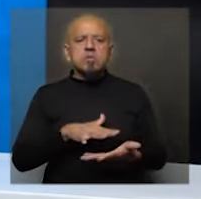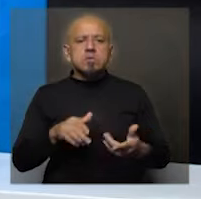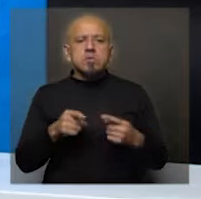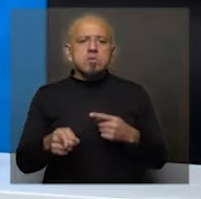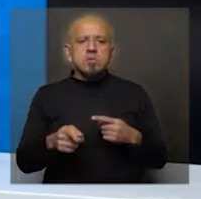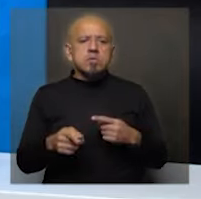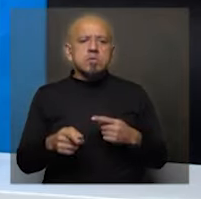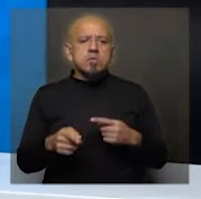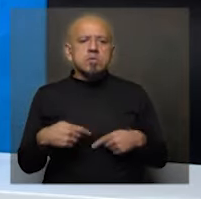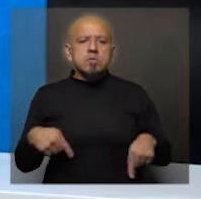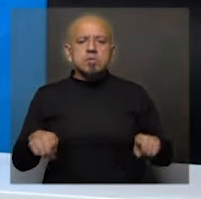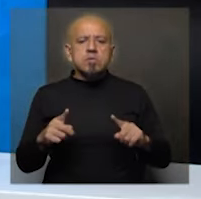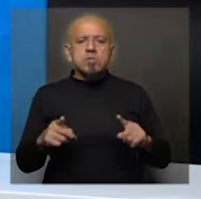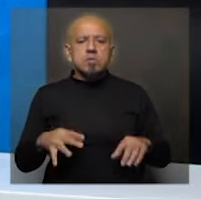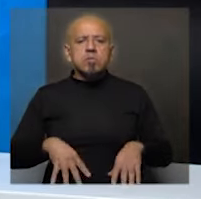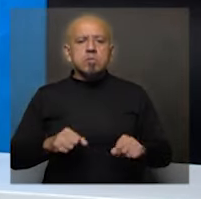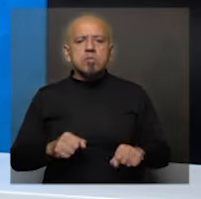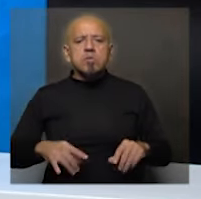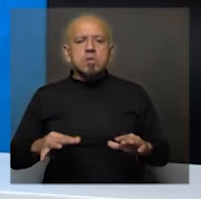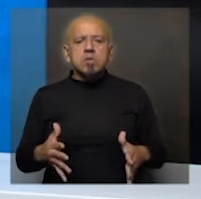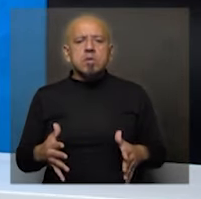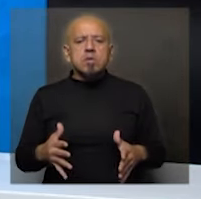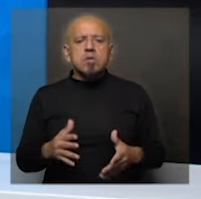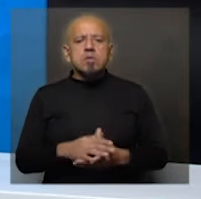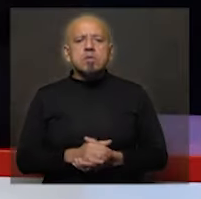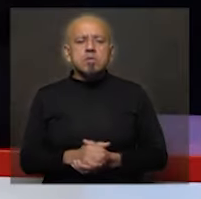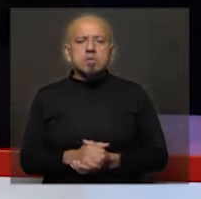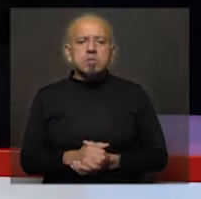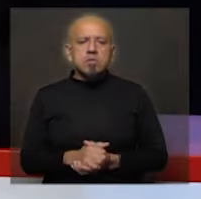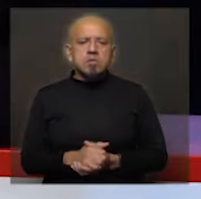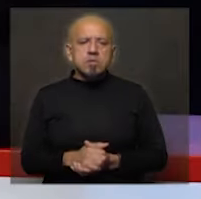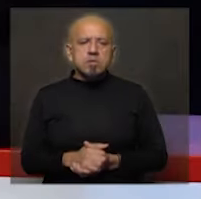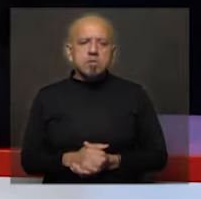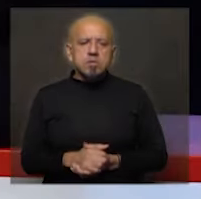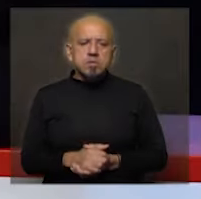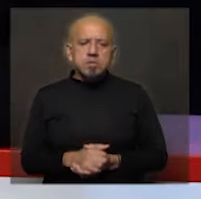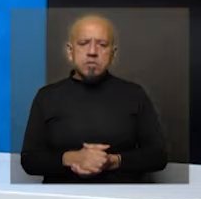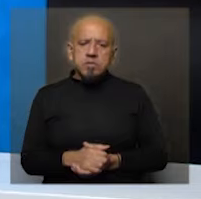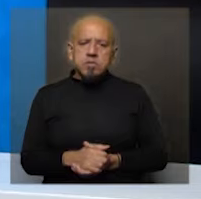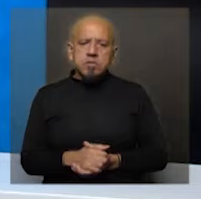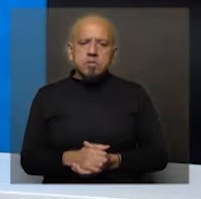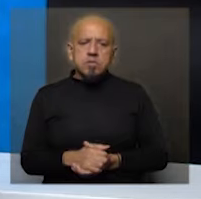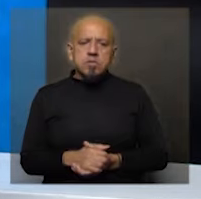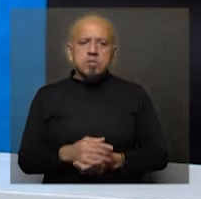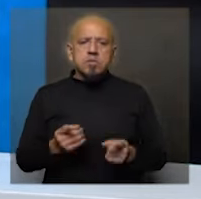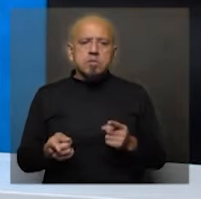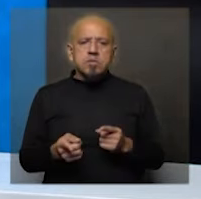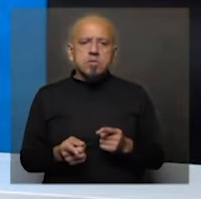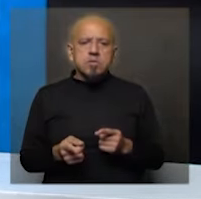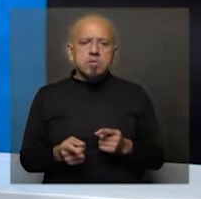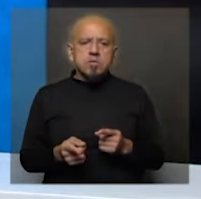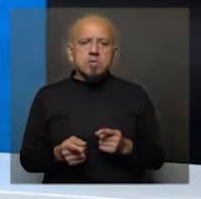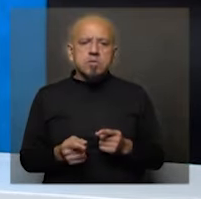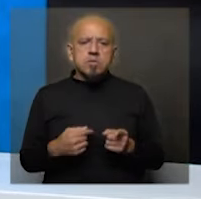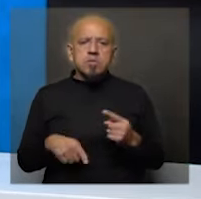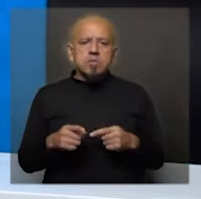no hay este compromiso en ese sentido Qué es lo que está pasando porque si uno mira las cifras imagina de que